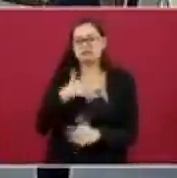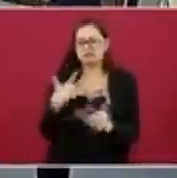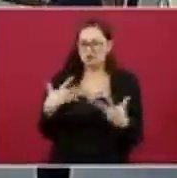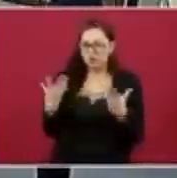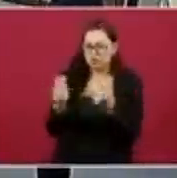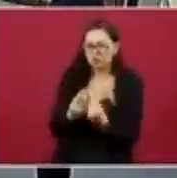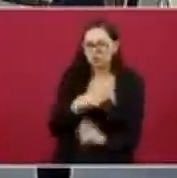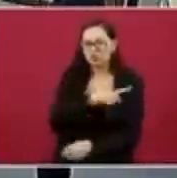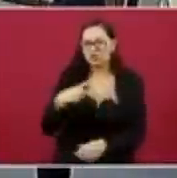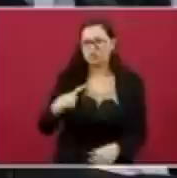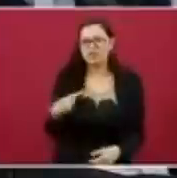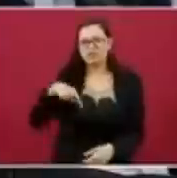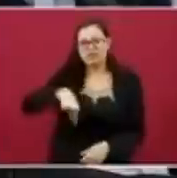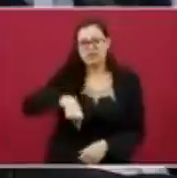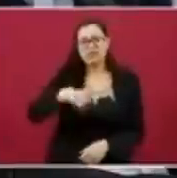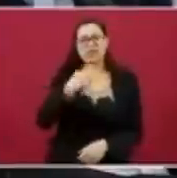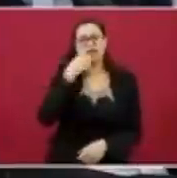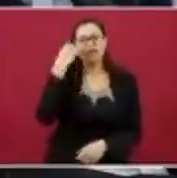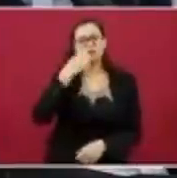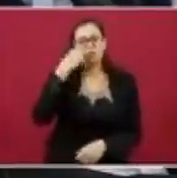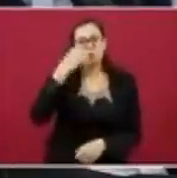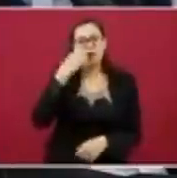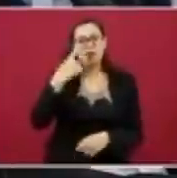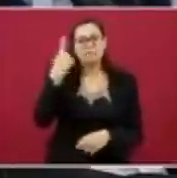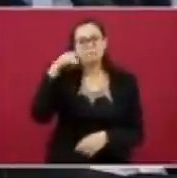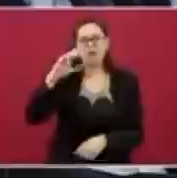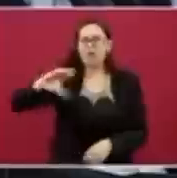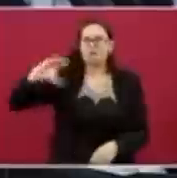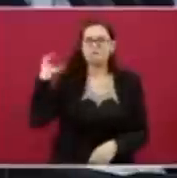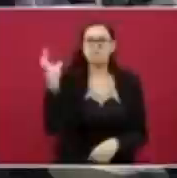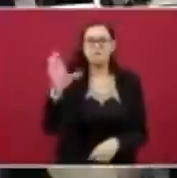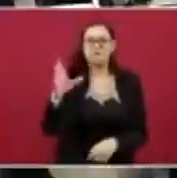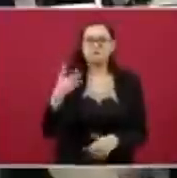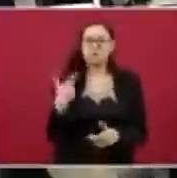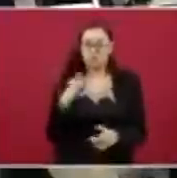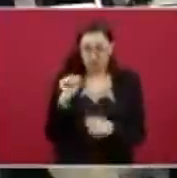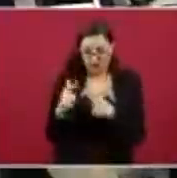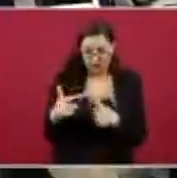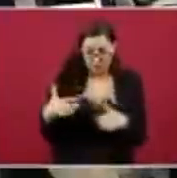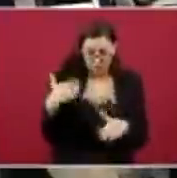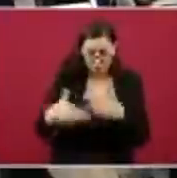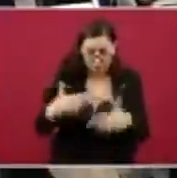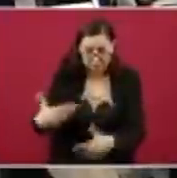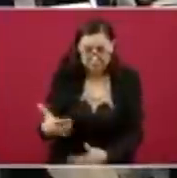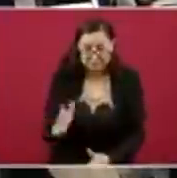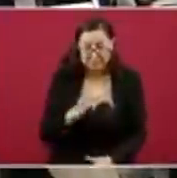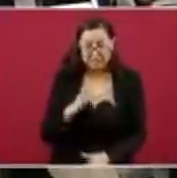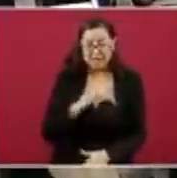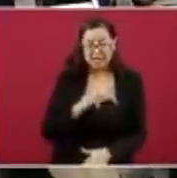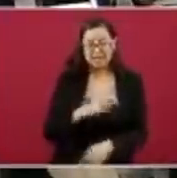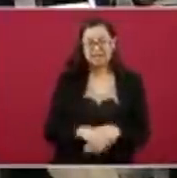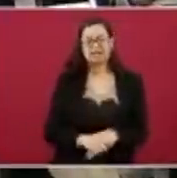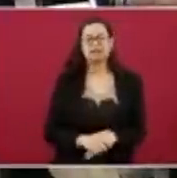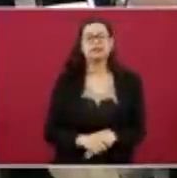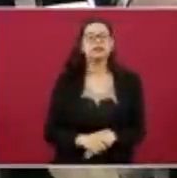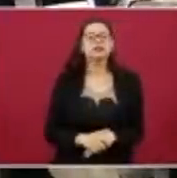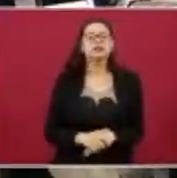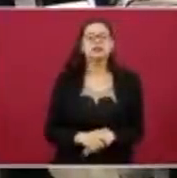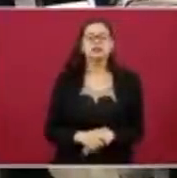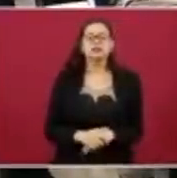de fútbol americano en México. ¿También hay un avance en este sentido? Muchas gracias. Sí, mire, lo que ya